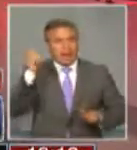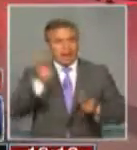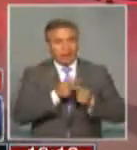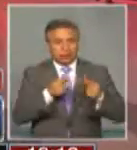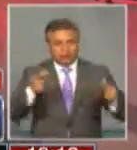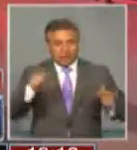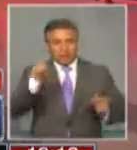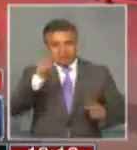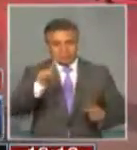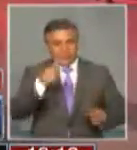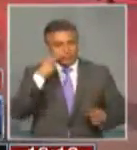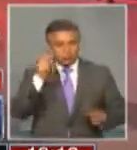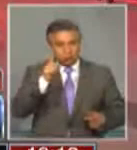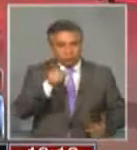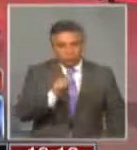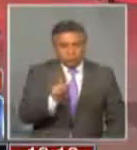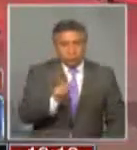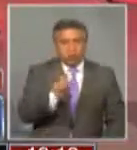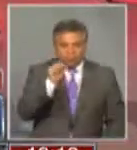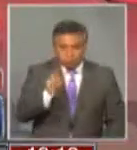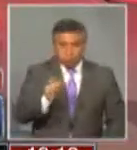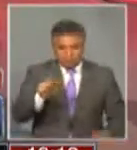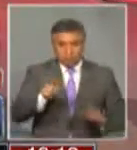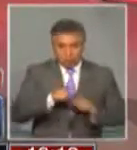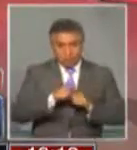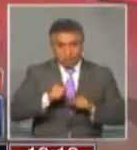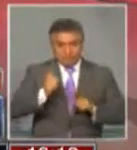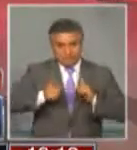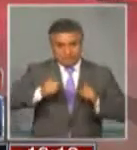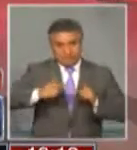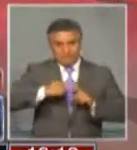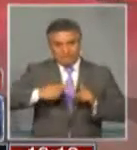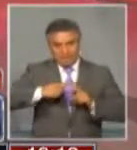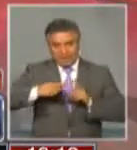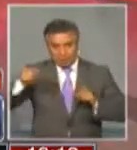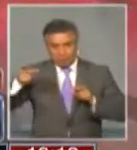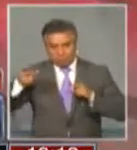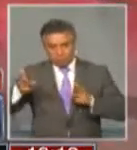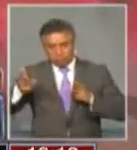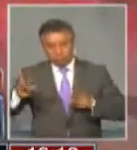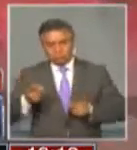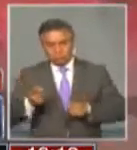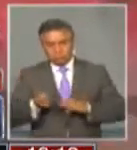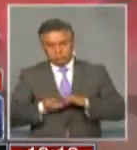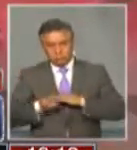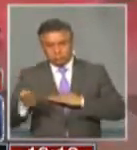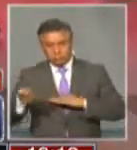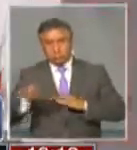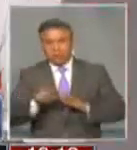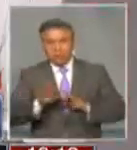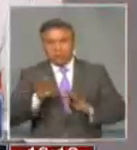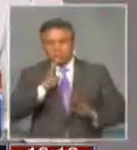impuestos internos, ¿podría haber habido un mando medio que recibiendo algún estímulo hubiera tapado el caso?